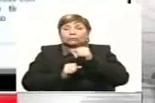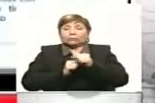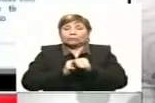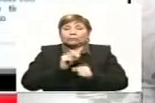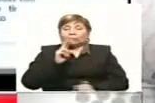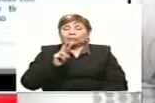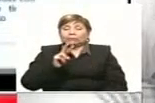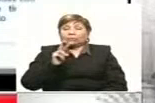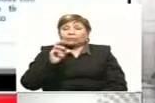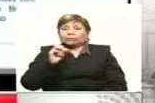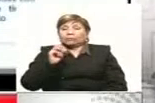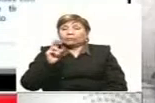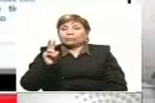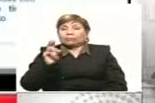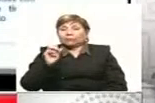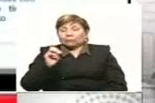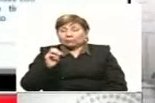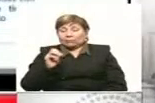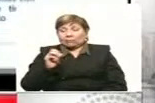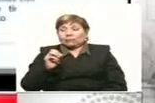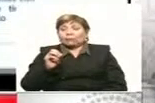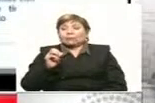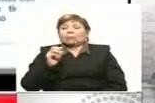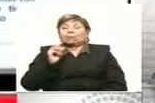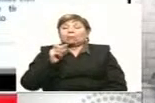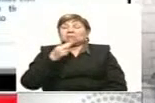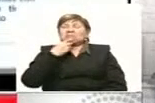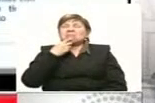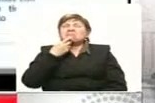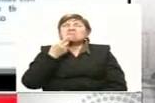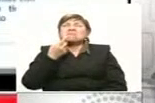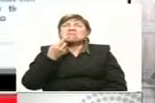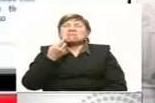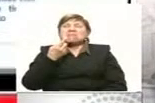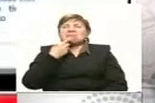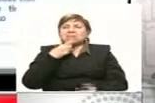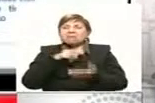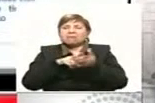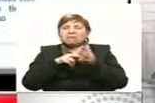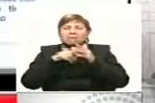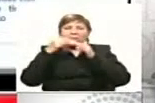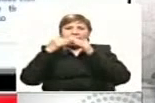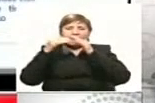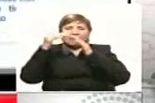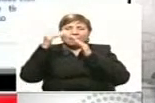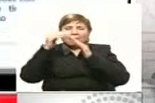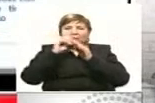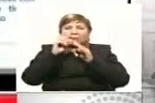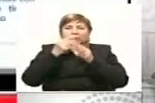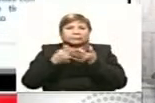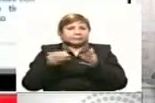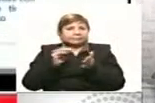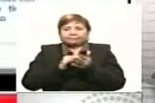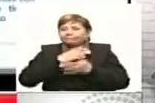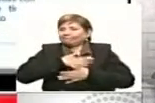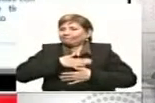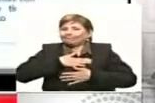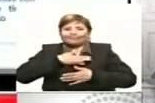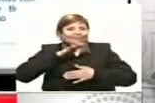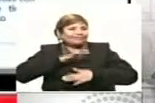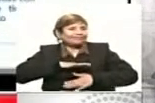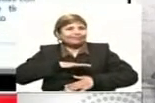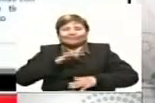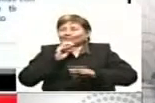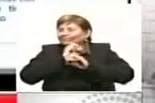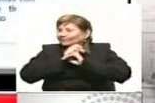2020, y esto quiere decir los niveles que no son nada satisfactorios, que